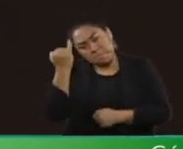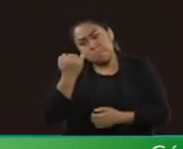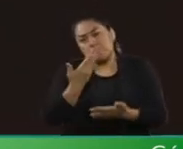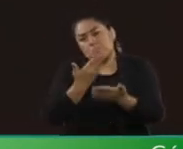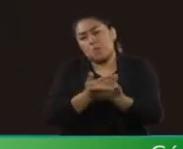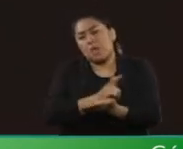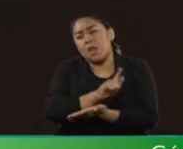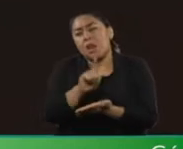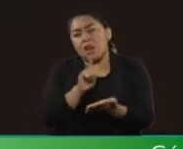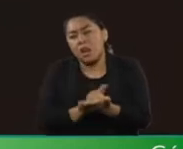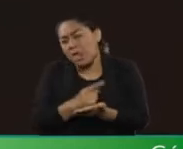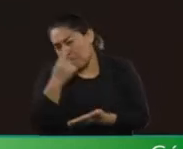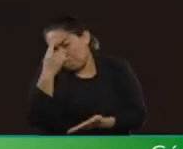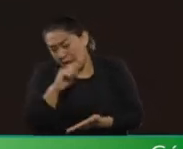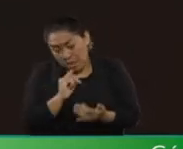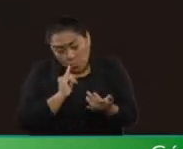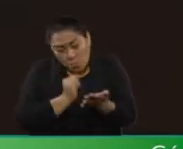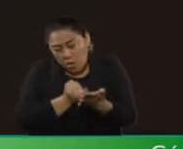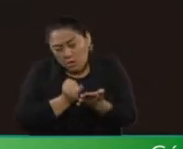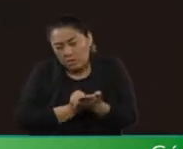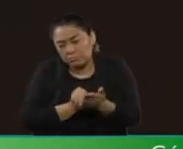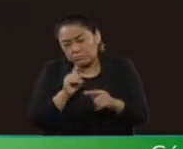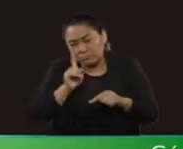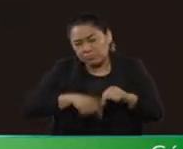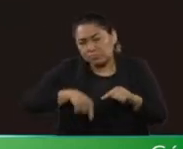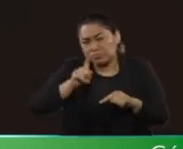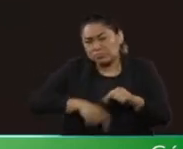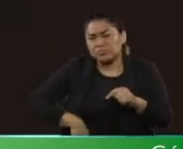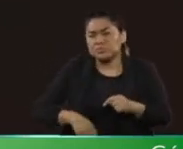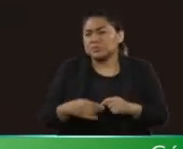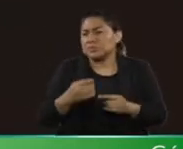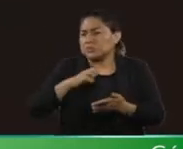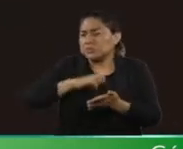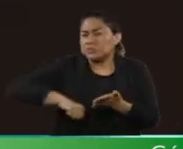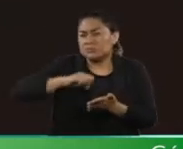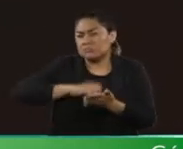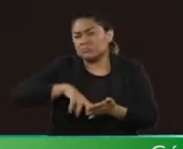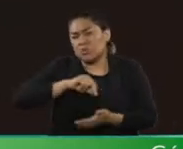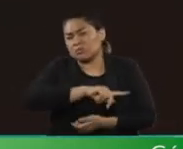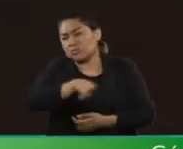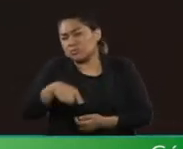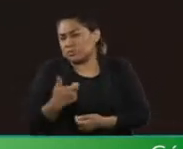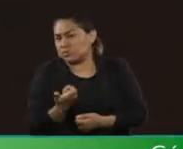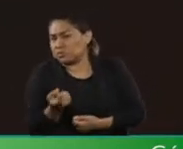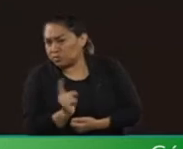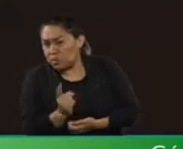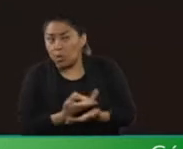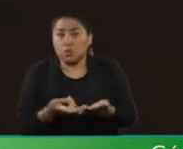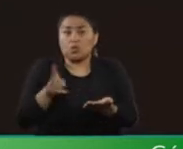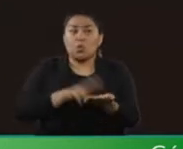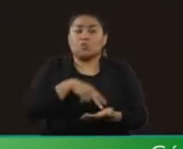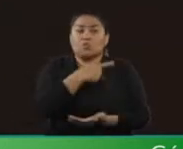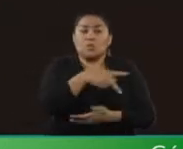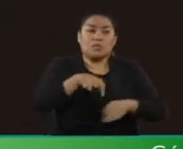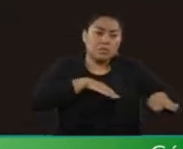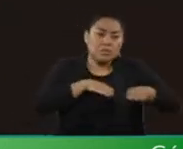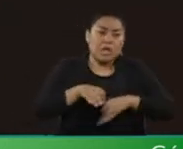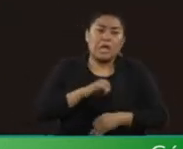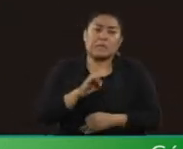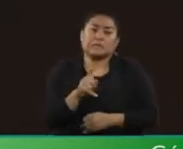impuestos y y dar un respiro a quien menos tiene y que hace un esfuerzo adicional a su jornada